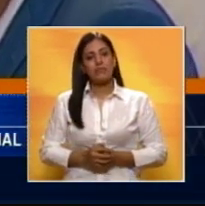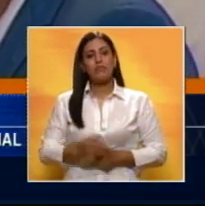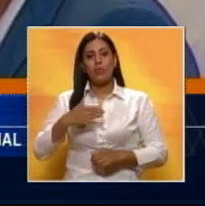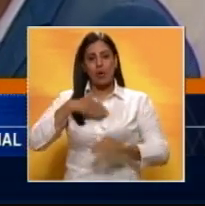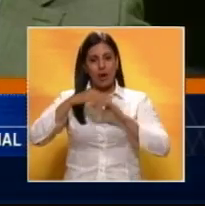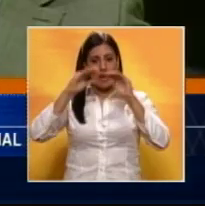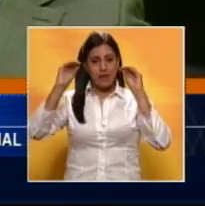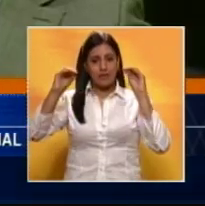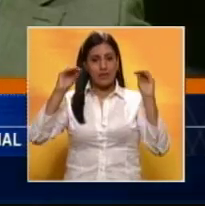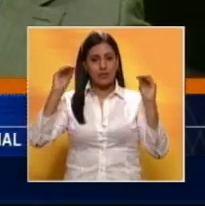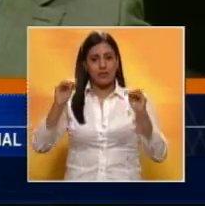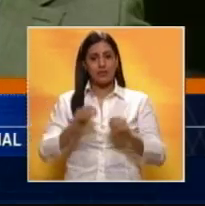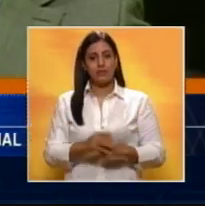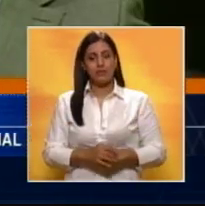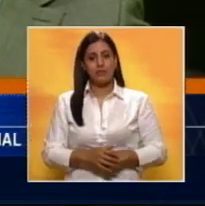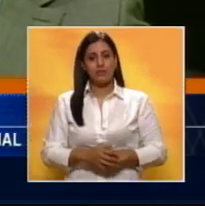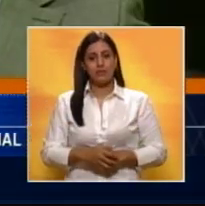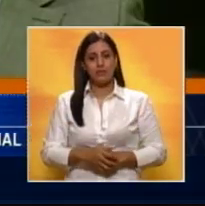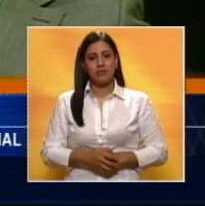solicité